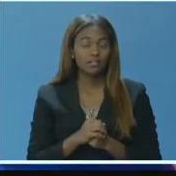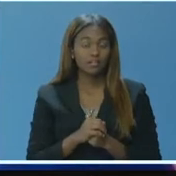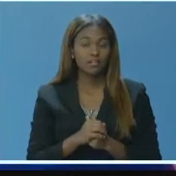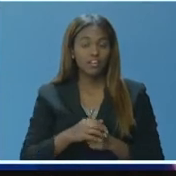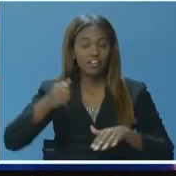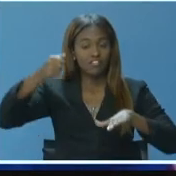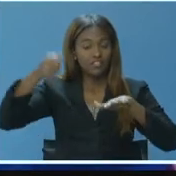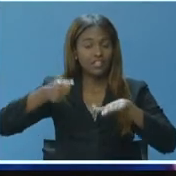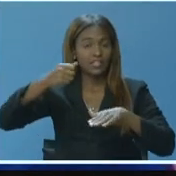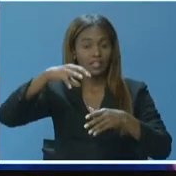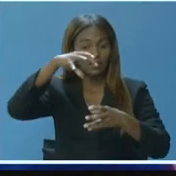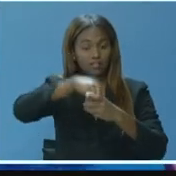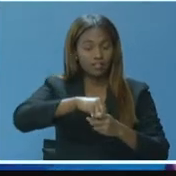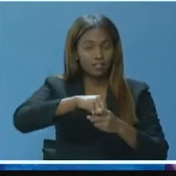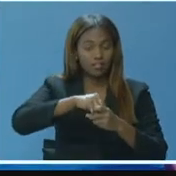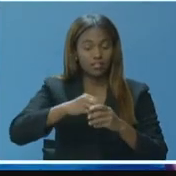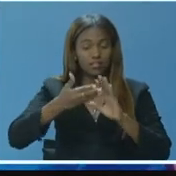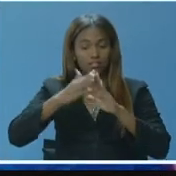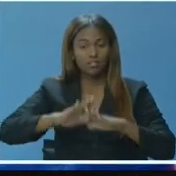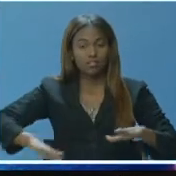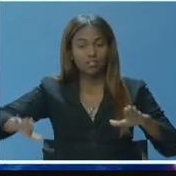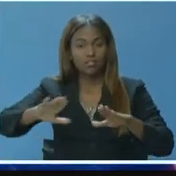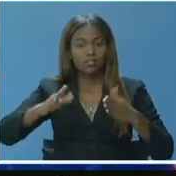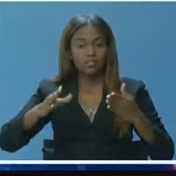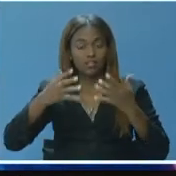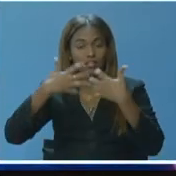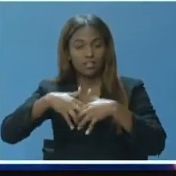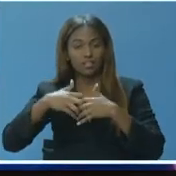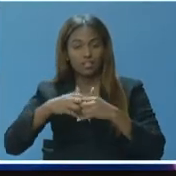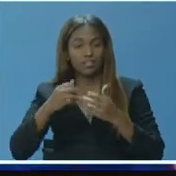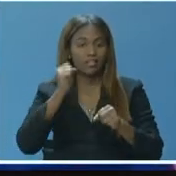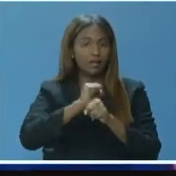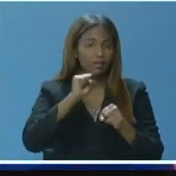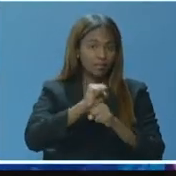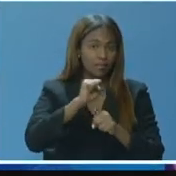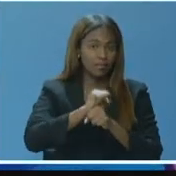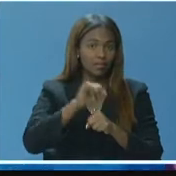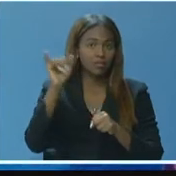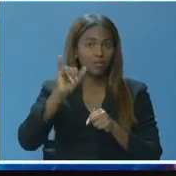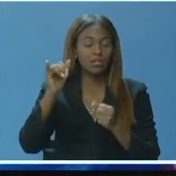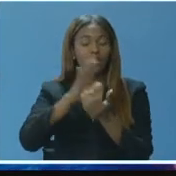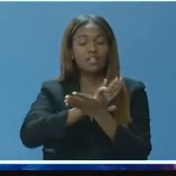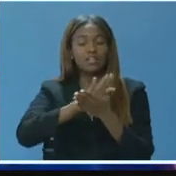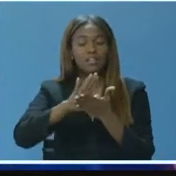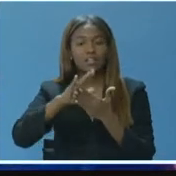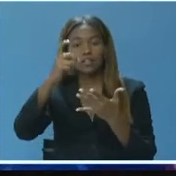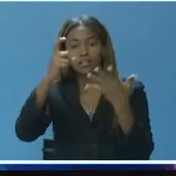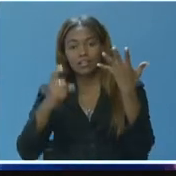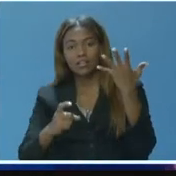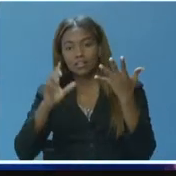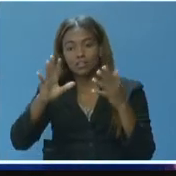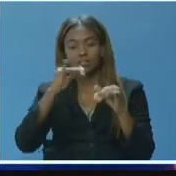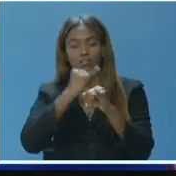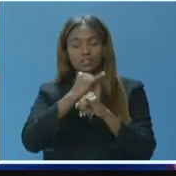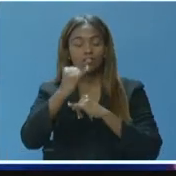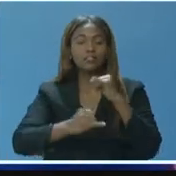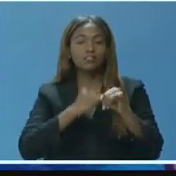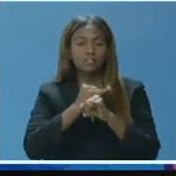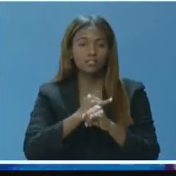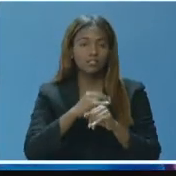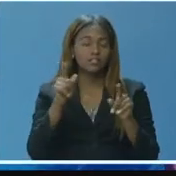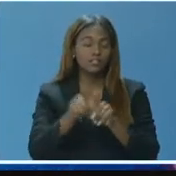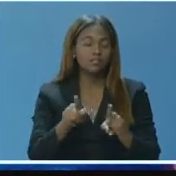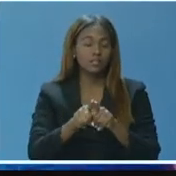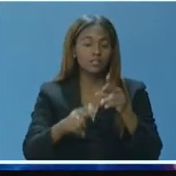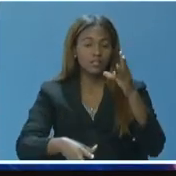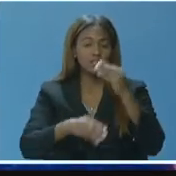fiscal integral, el sector hidrocarburos, laboral y la transparencia e institucionalidad, y se